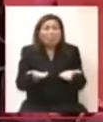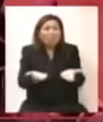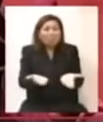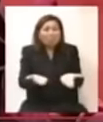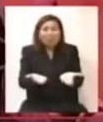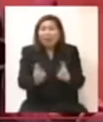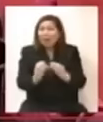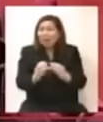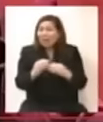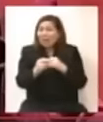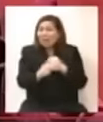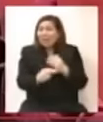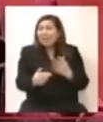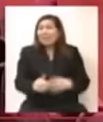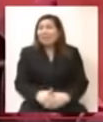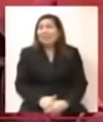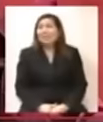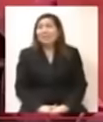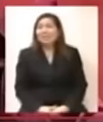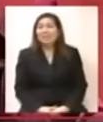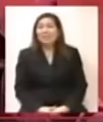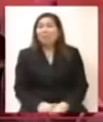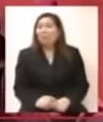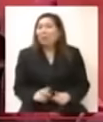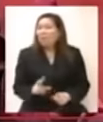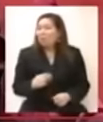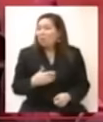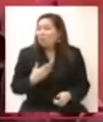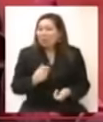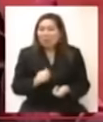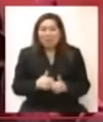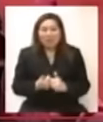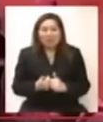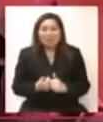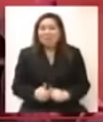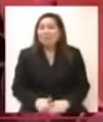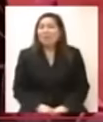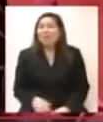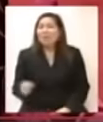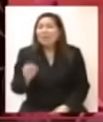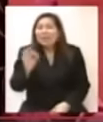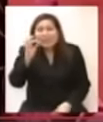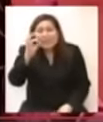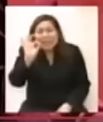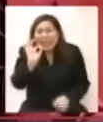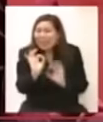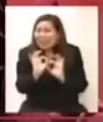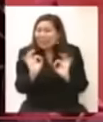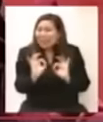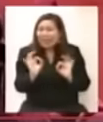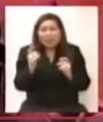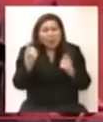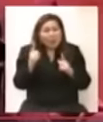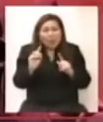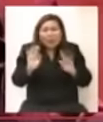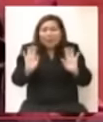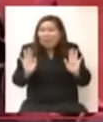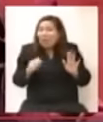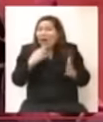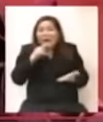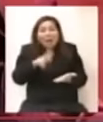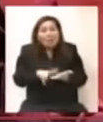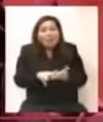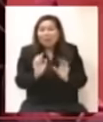disposición del parlamento nacional porque si yo no puedo cambiar un ni una tilde porque si no des acuerdo no